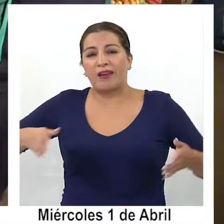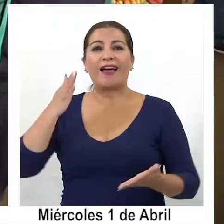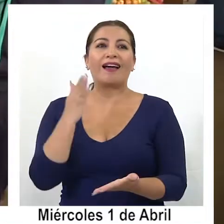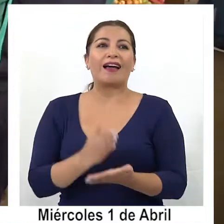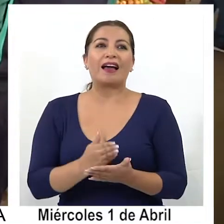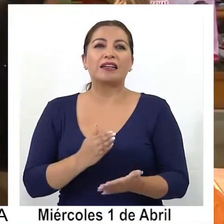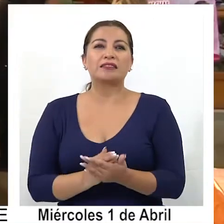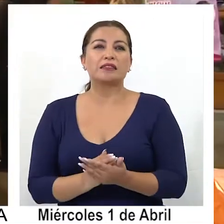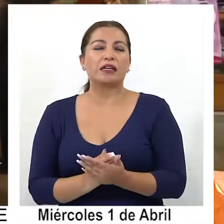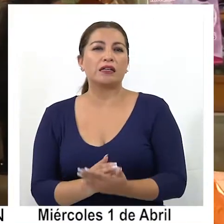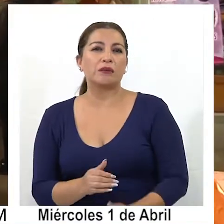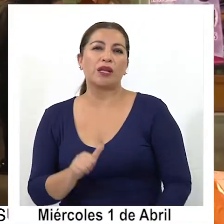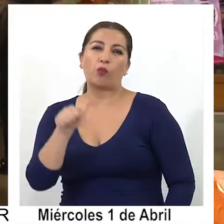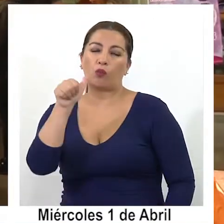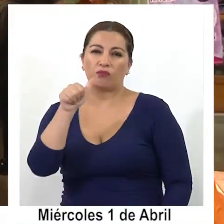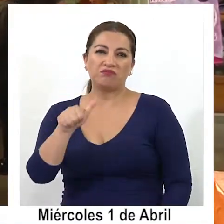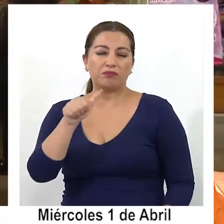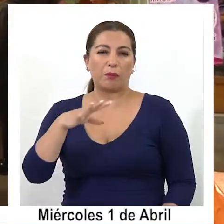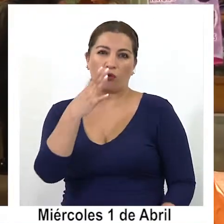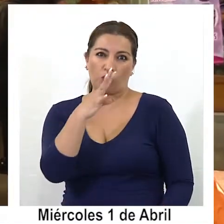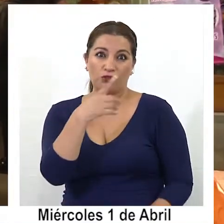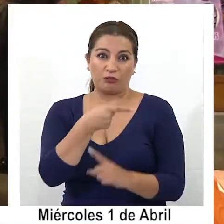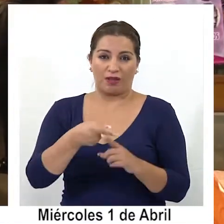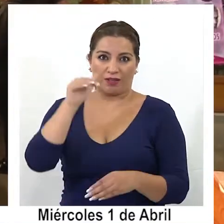hasta las 16.30 horas.